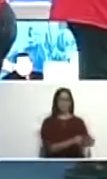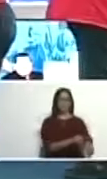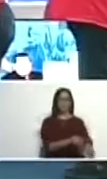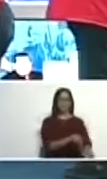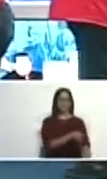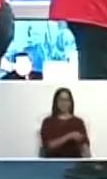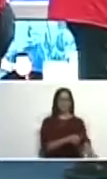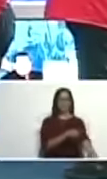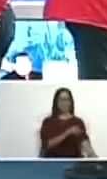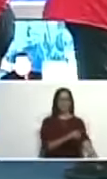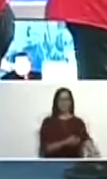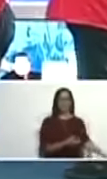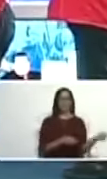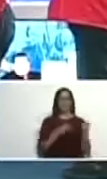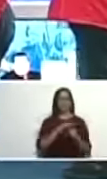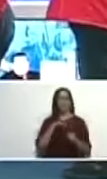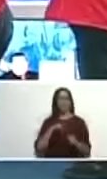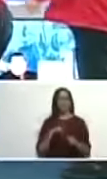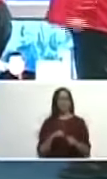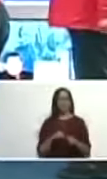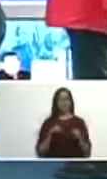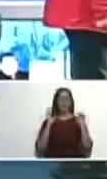palabra, te la iba a dar. Nosotros